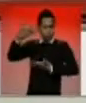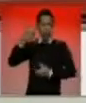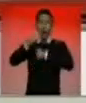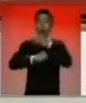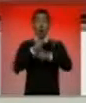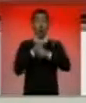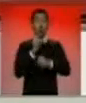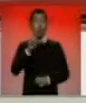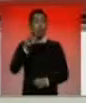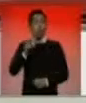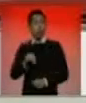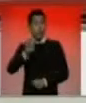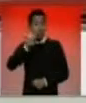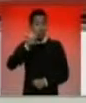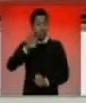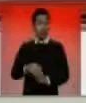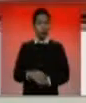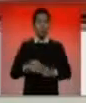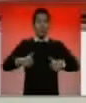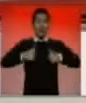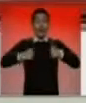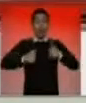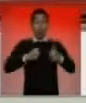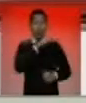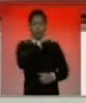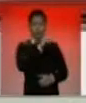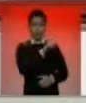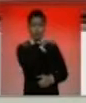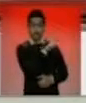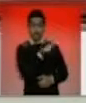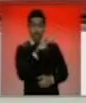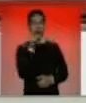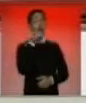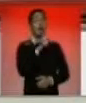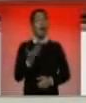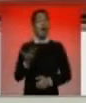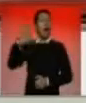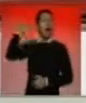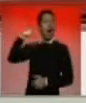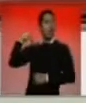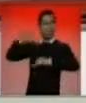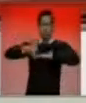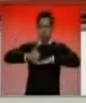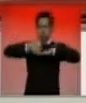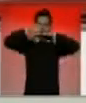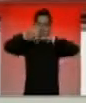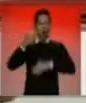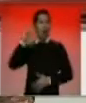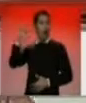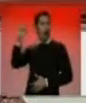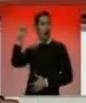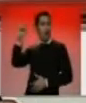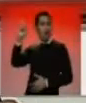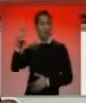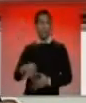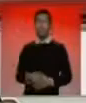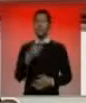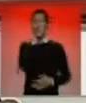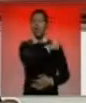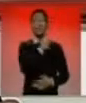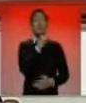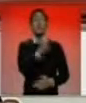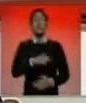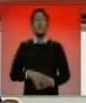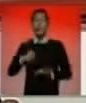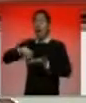el candidato Andrés Páez, en aquel entonces diputado nacional, pide tramitar y aprobar el proyecto de ley reformatorio al